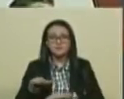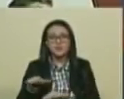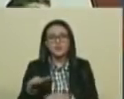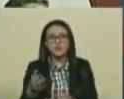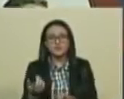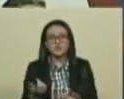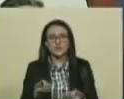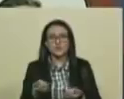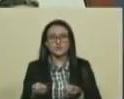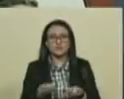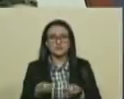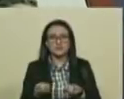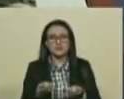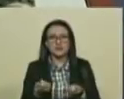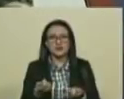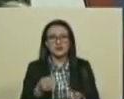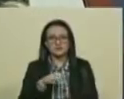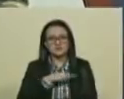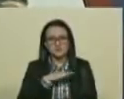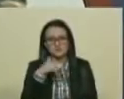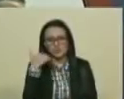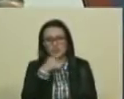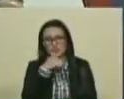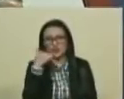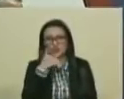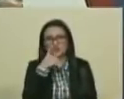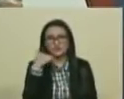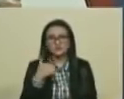dinero proveniente del narcotráfico.